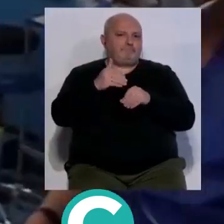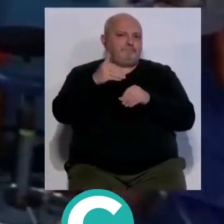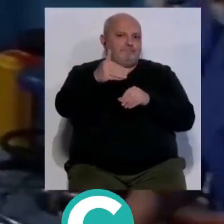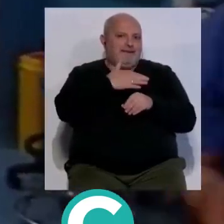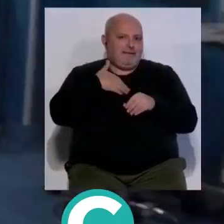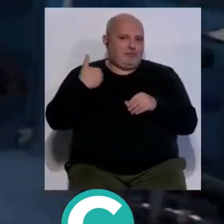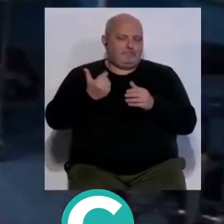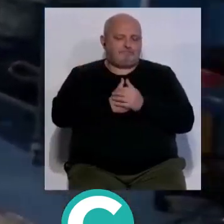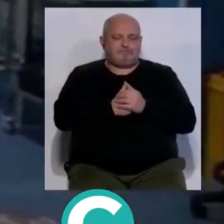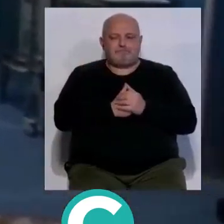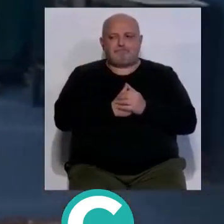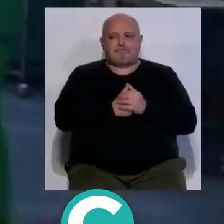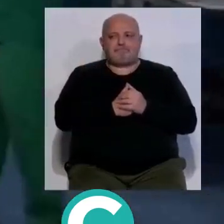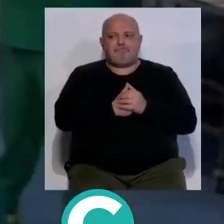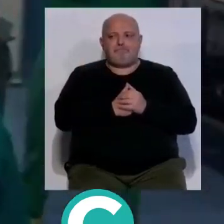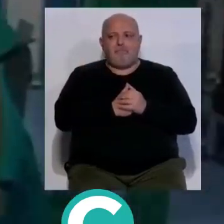neurodegenerativas.